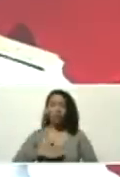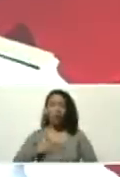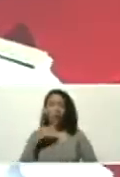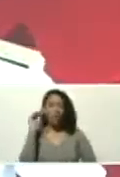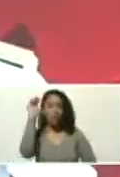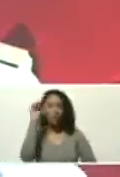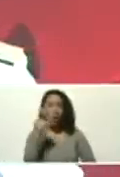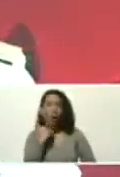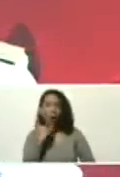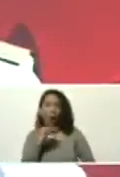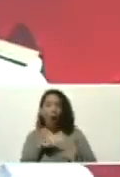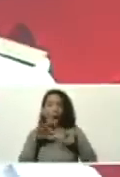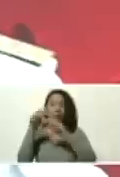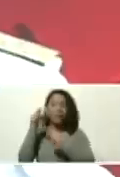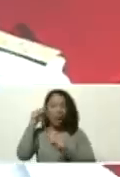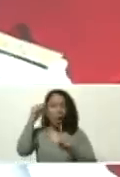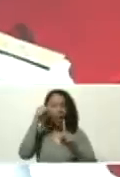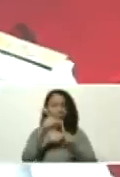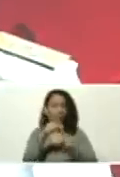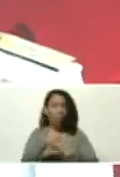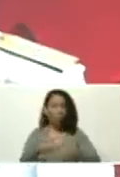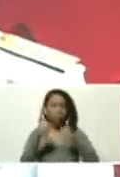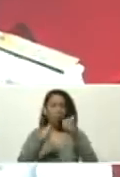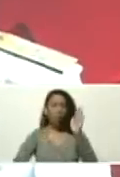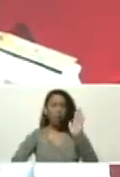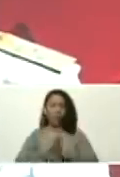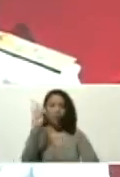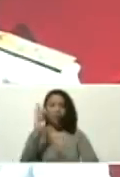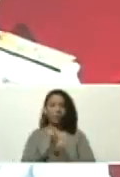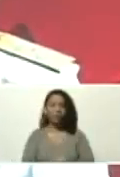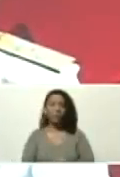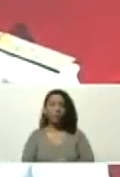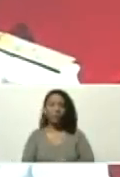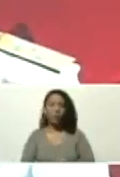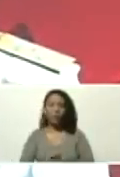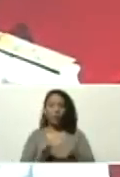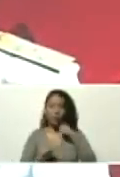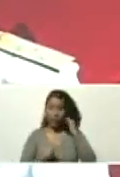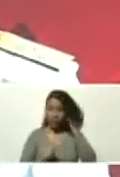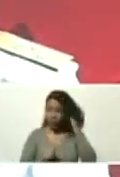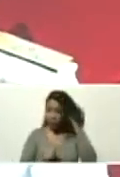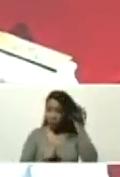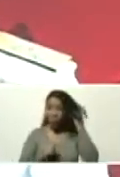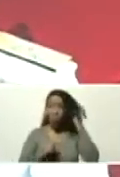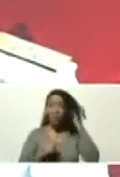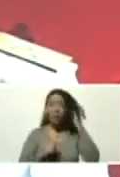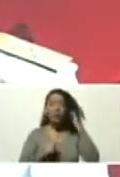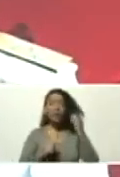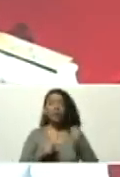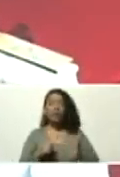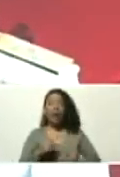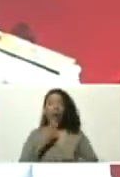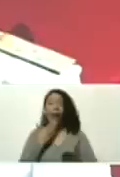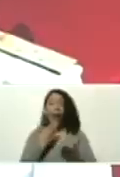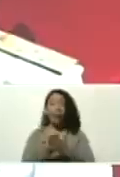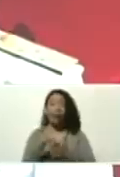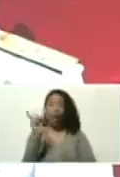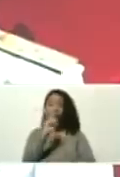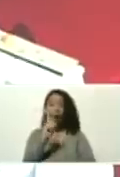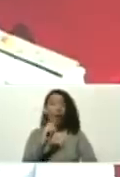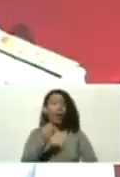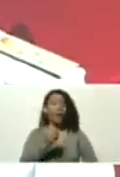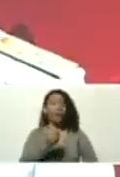no hubiese sido posible alcanzar esta meta. Cicerón solía decir que la gratitud no es la mayor de las